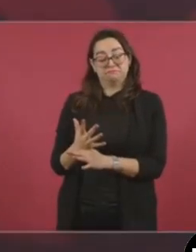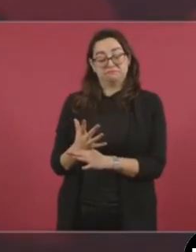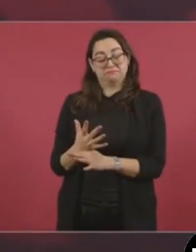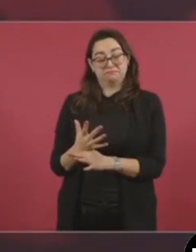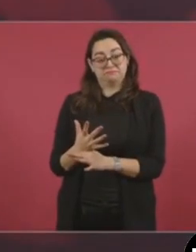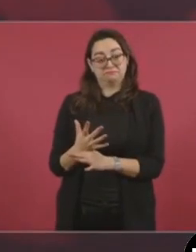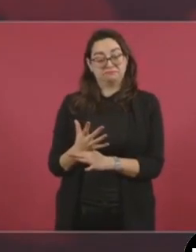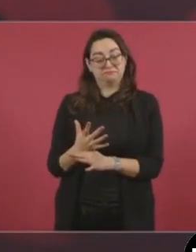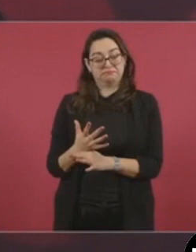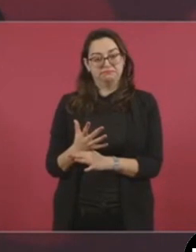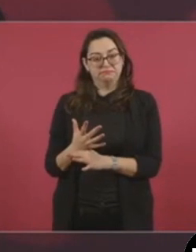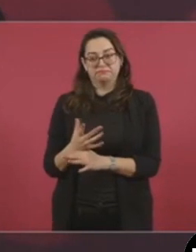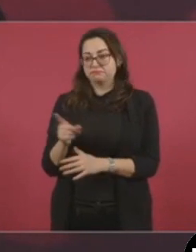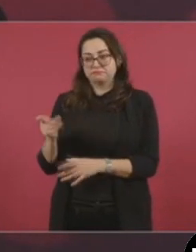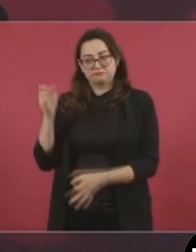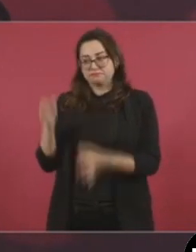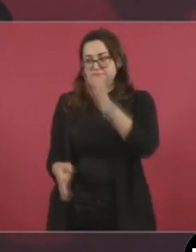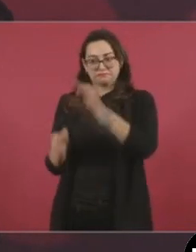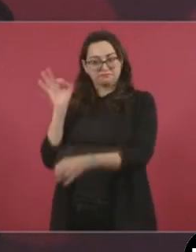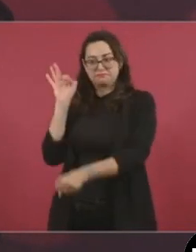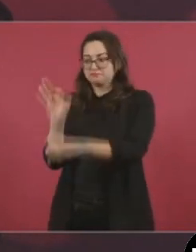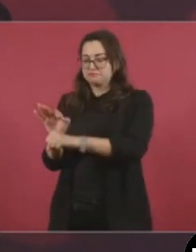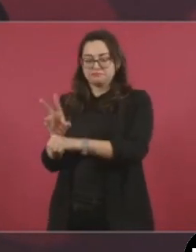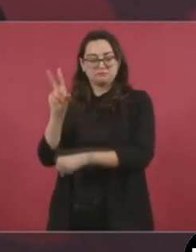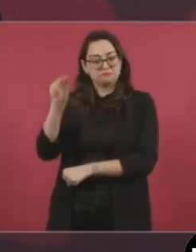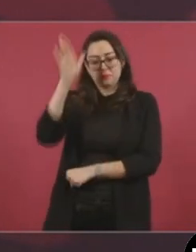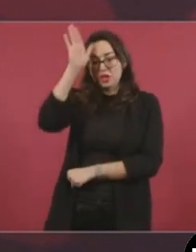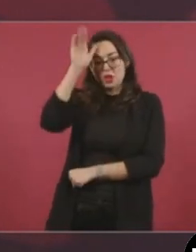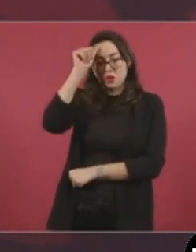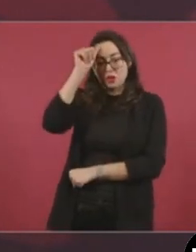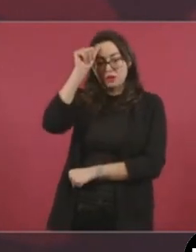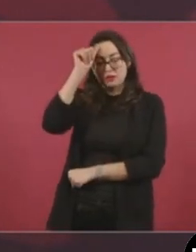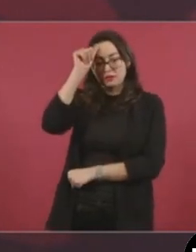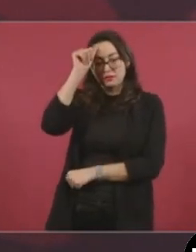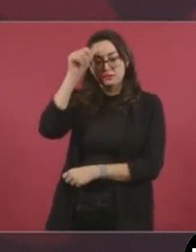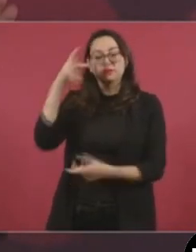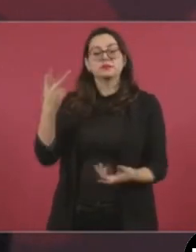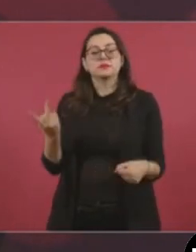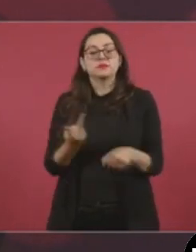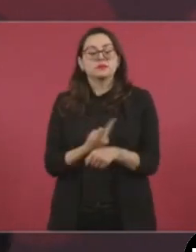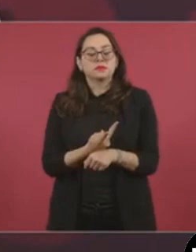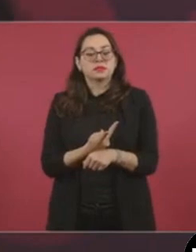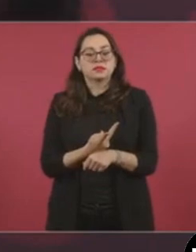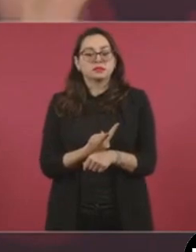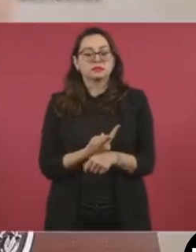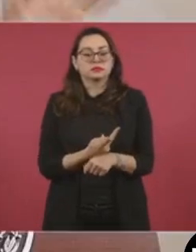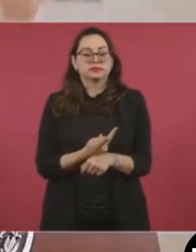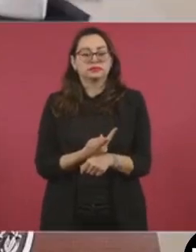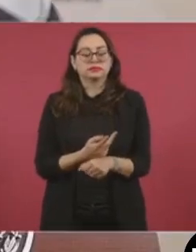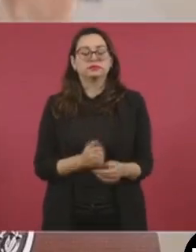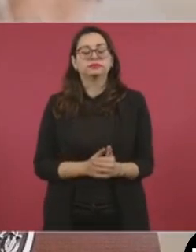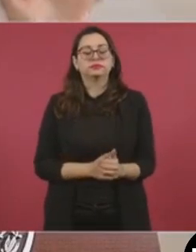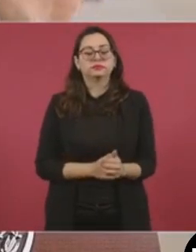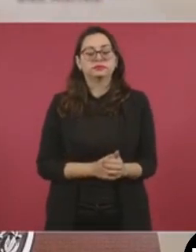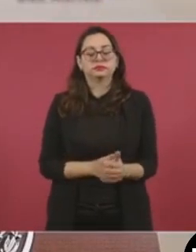la decisión del juez. ¿Cuál es la diferencia? A ver, ¿qué es lo